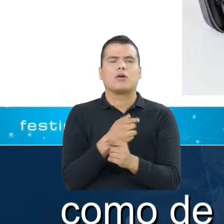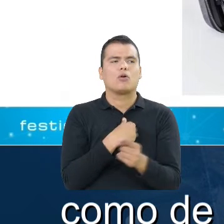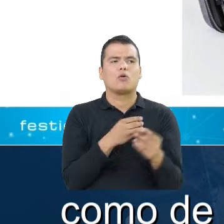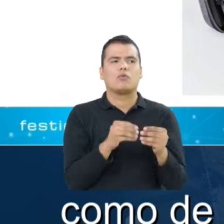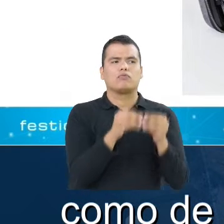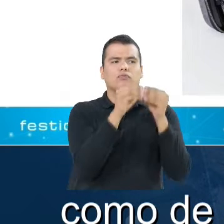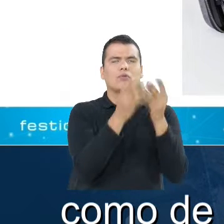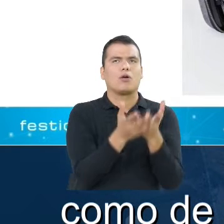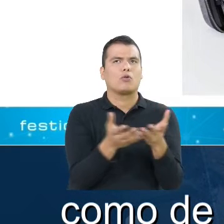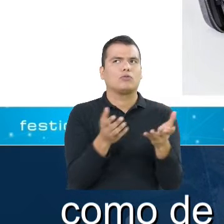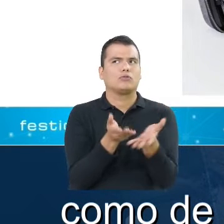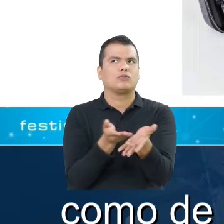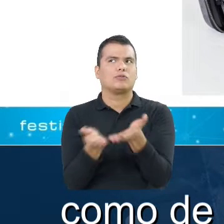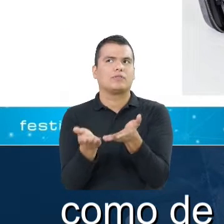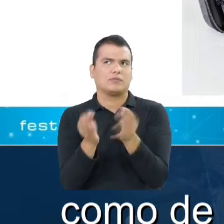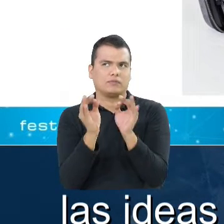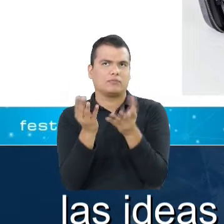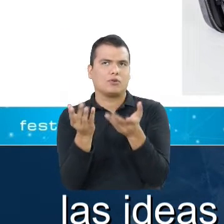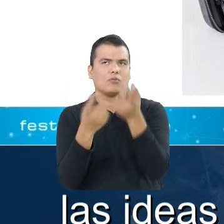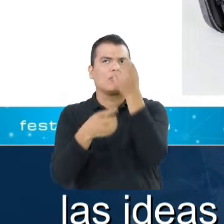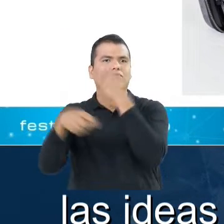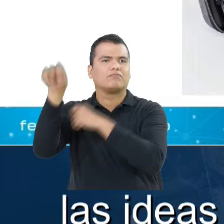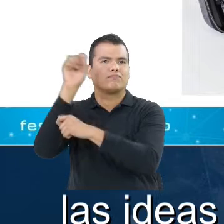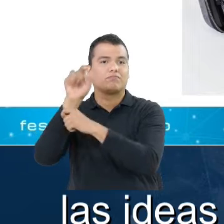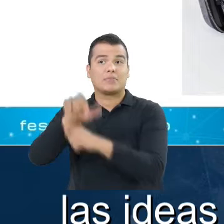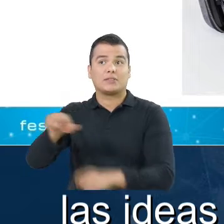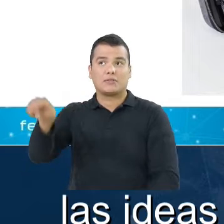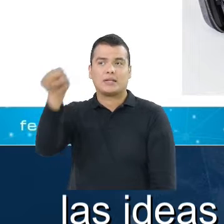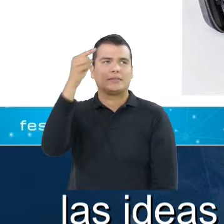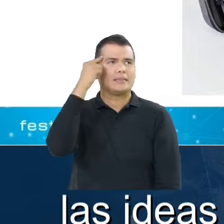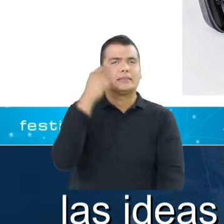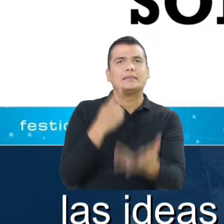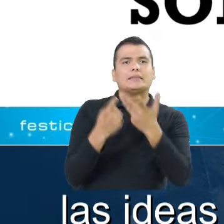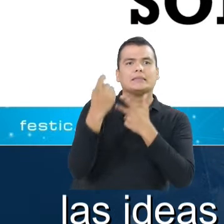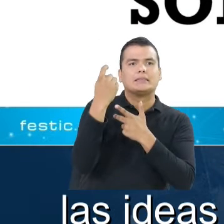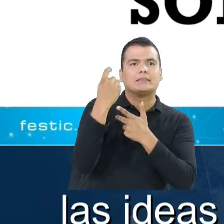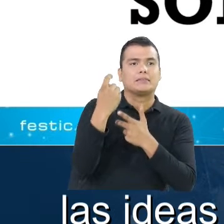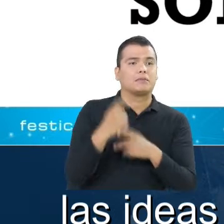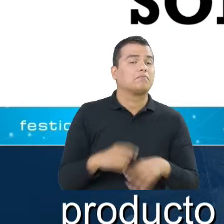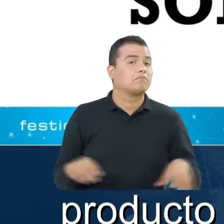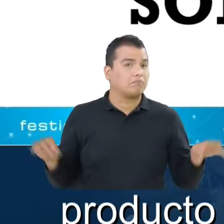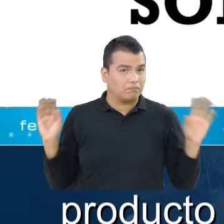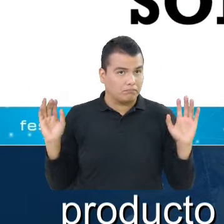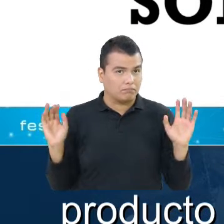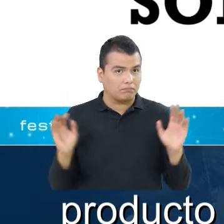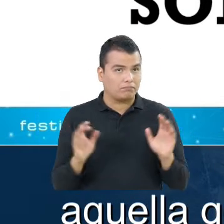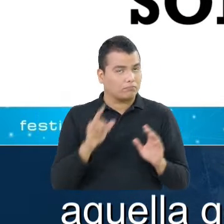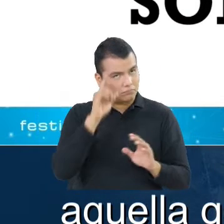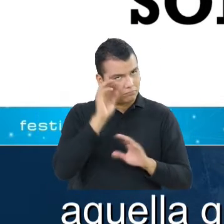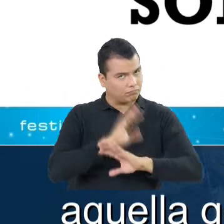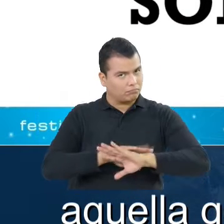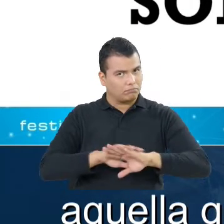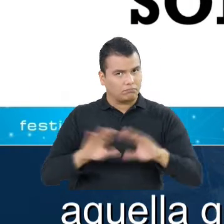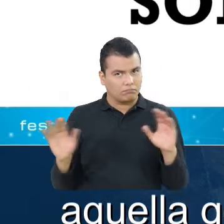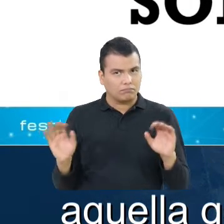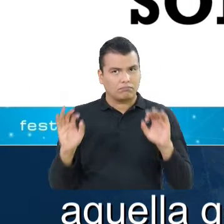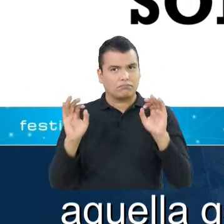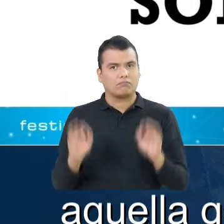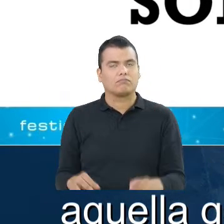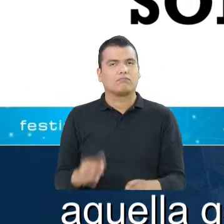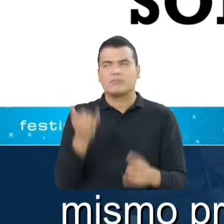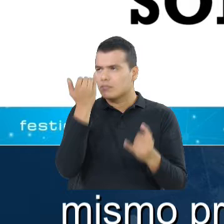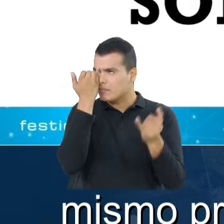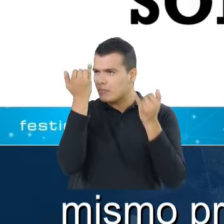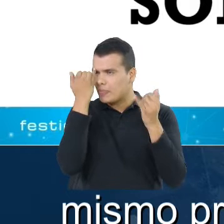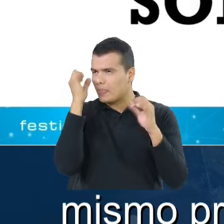producto o mi servicio y vendérselo a aquella gente que está sufriendo el mismo problema. Pero esta no es la única forma en que yo puedo encontrar